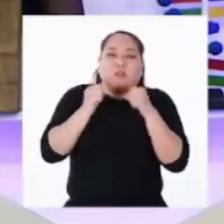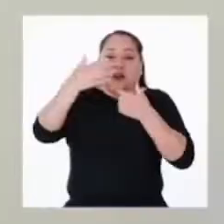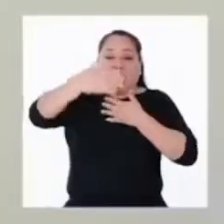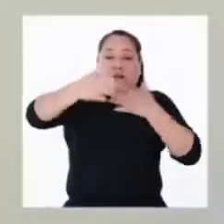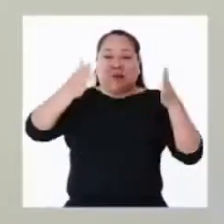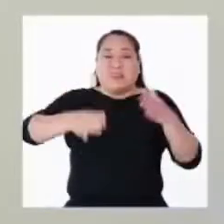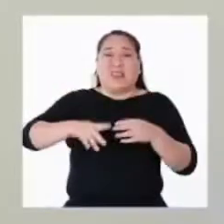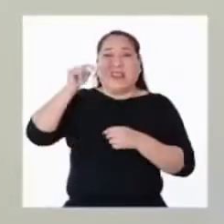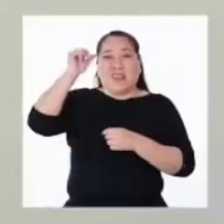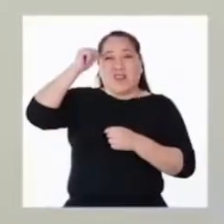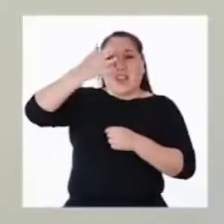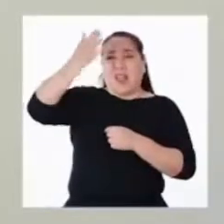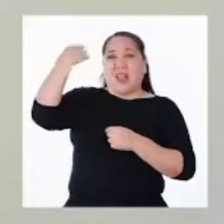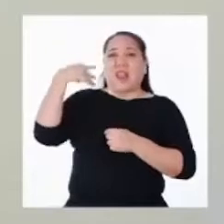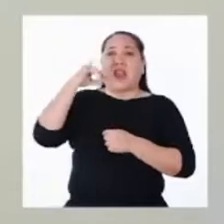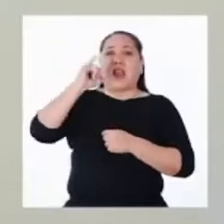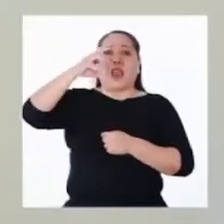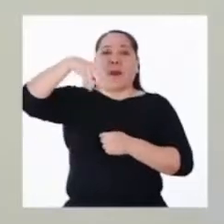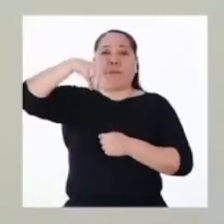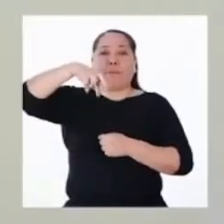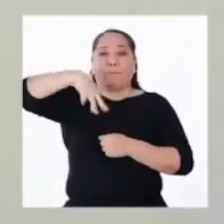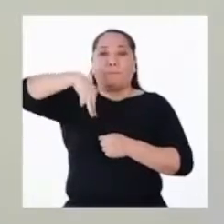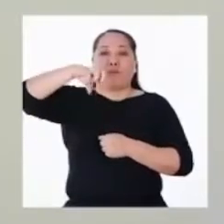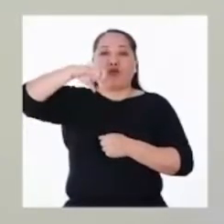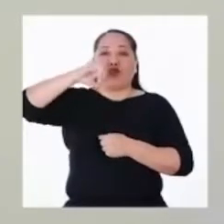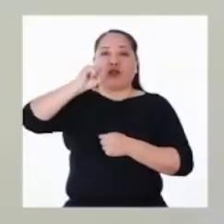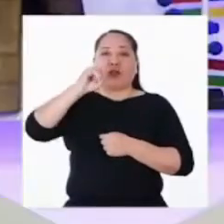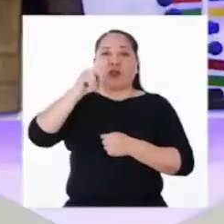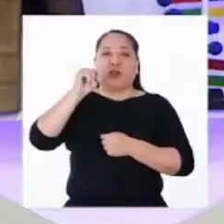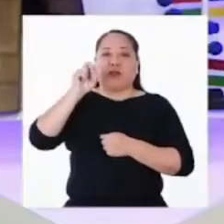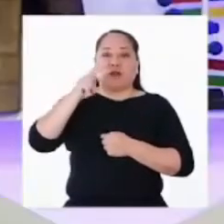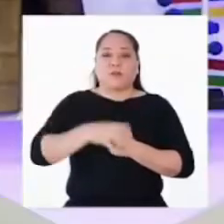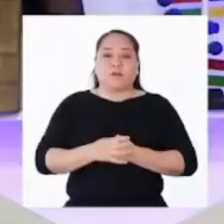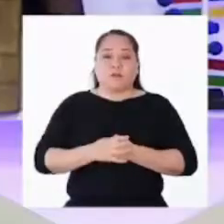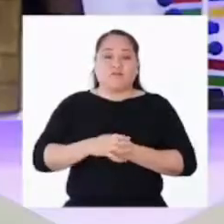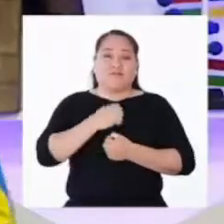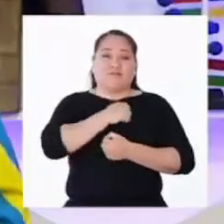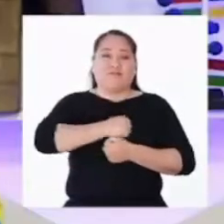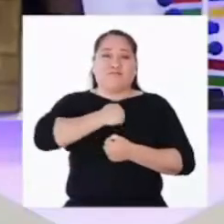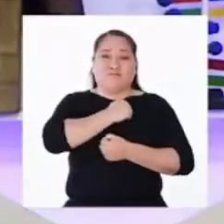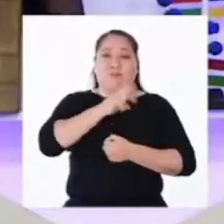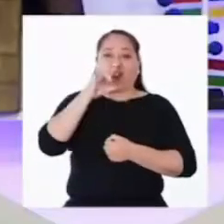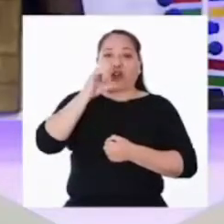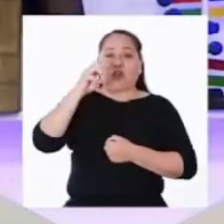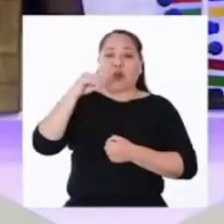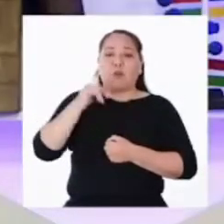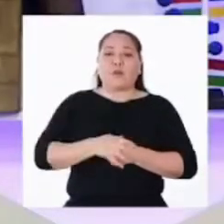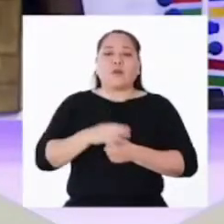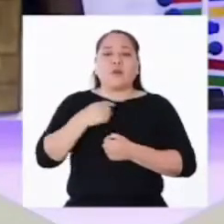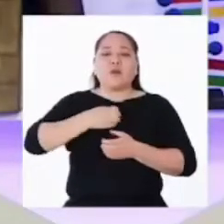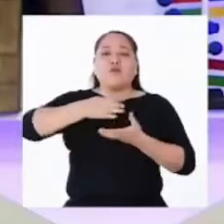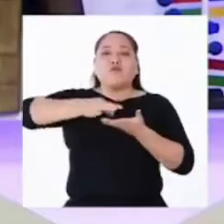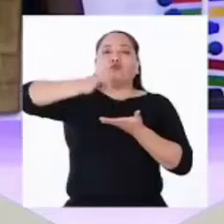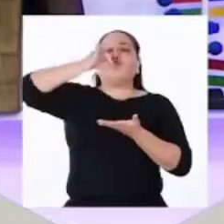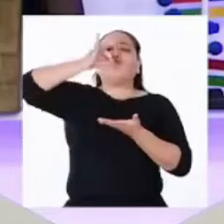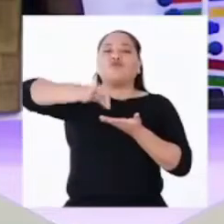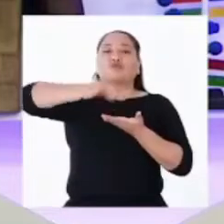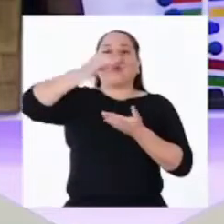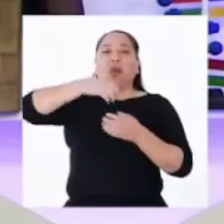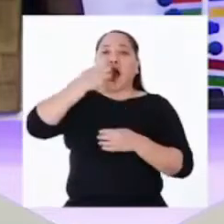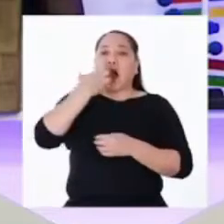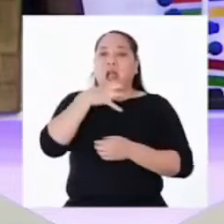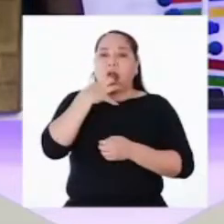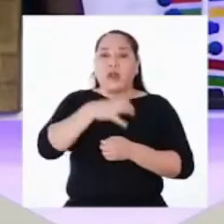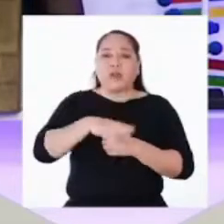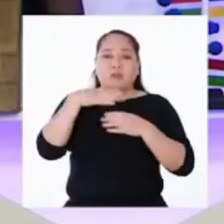investigación. ¿Recuerdas lo que vimos en el programa anterior? ¡Claro! Iniciamos el estudio sobre cómo día a día podemos